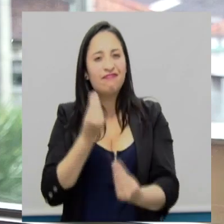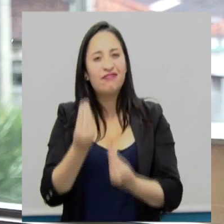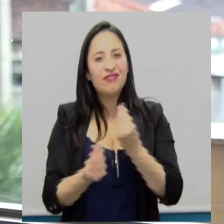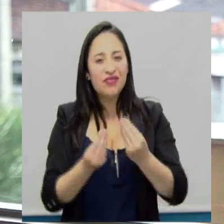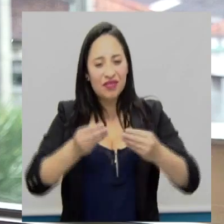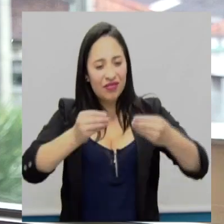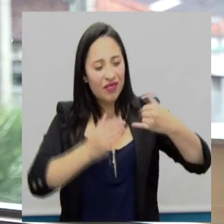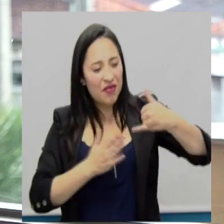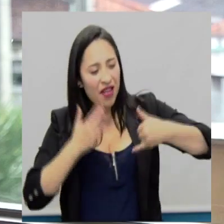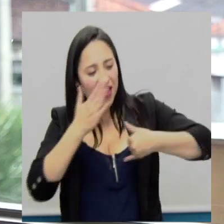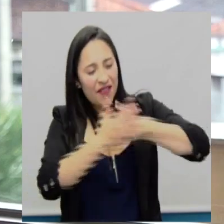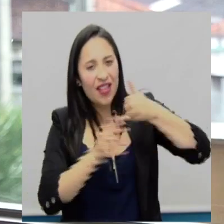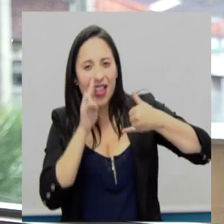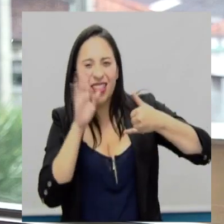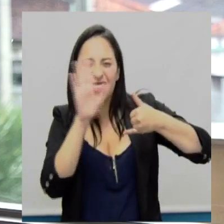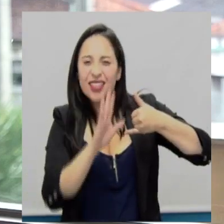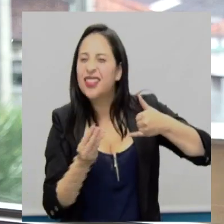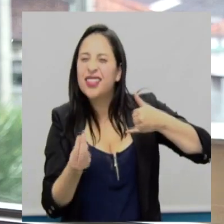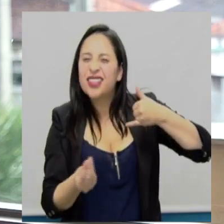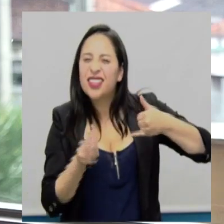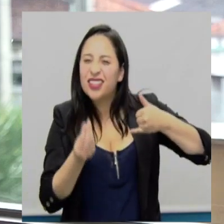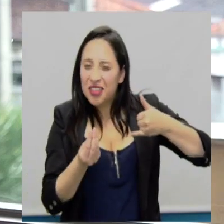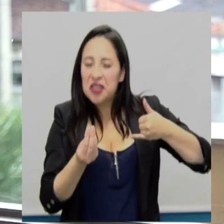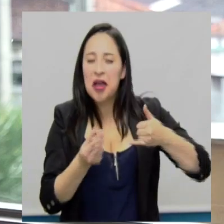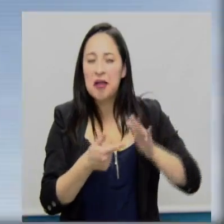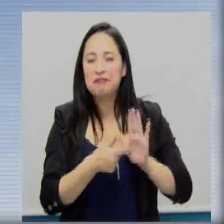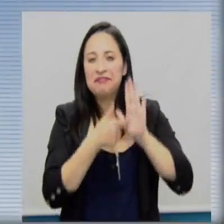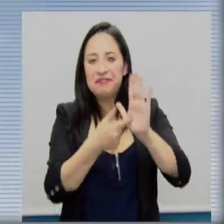Contraloría General en todo el territorio nacional.